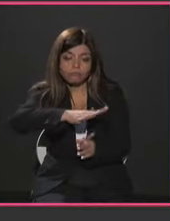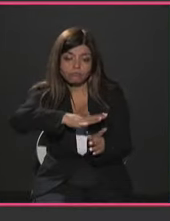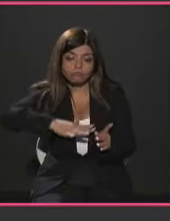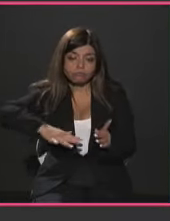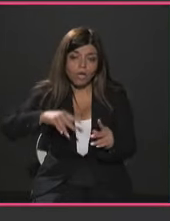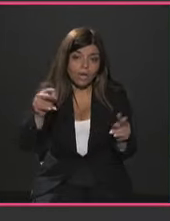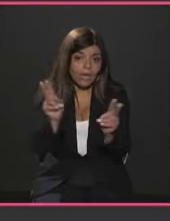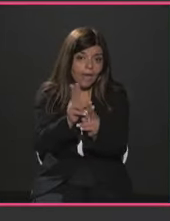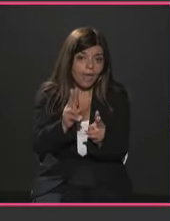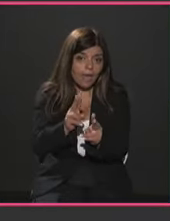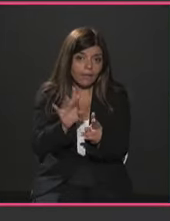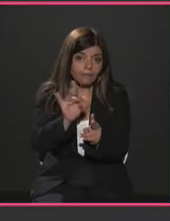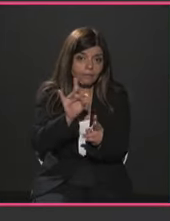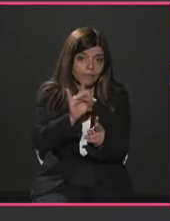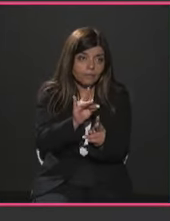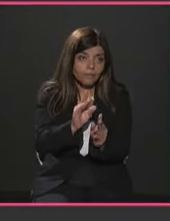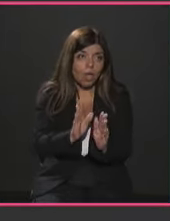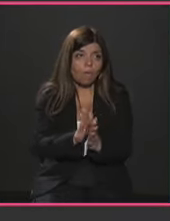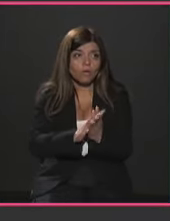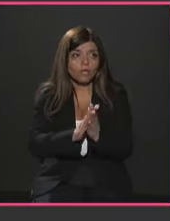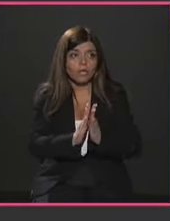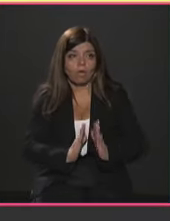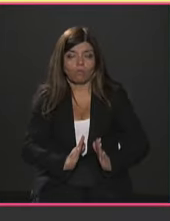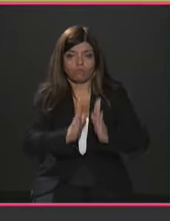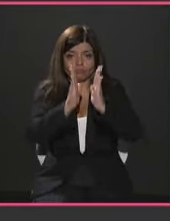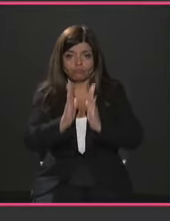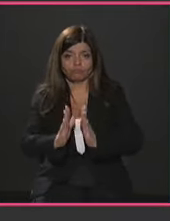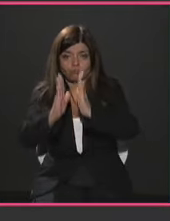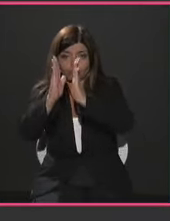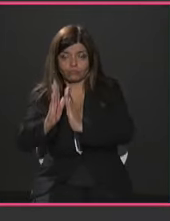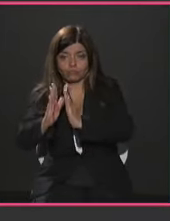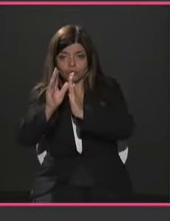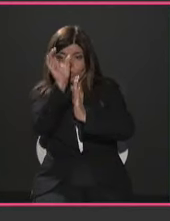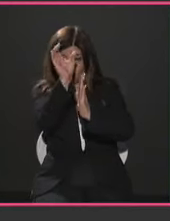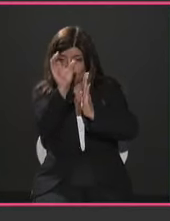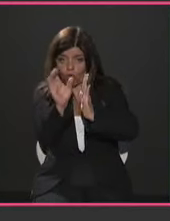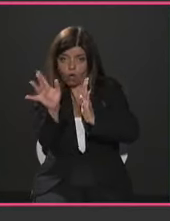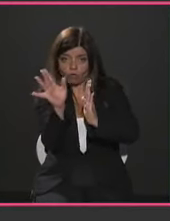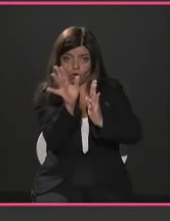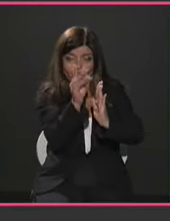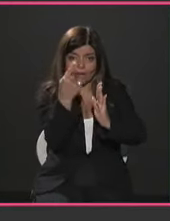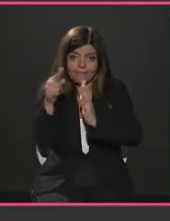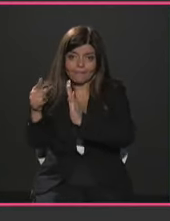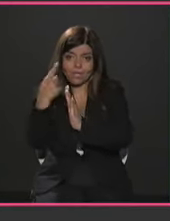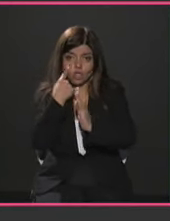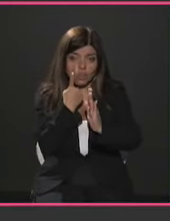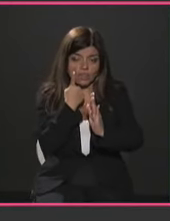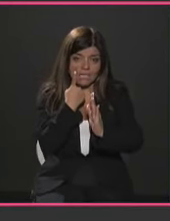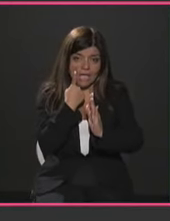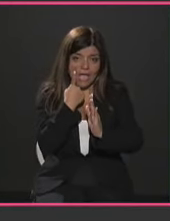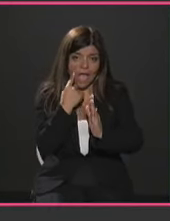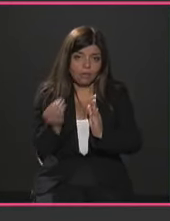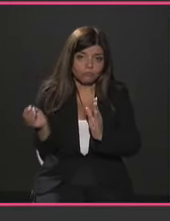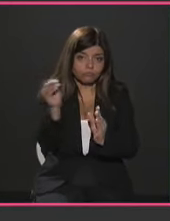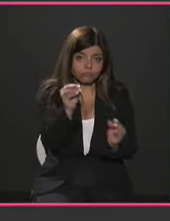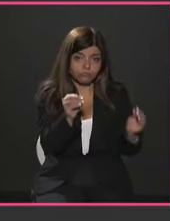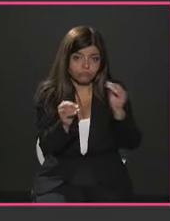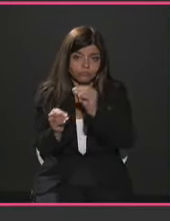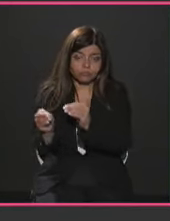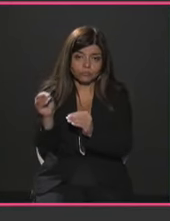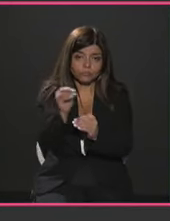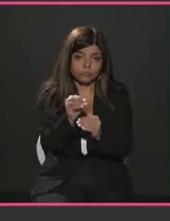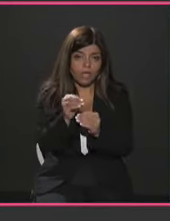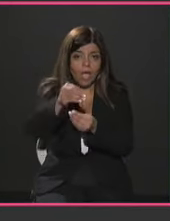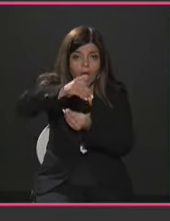ver cada una de estas barras son distintos días del muestreo y se puede ver como la composición